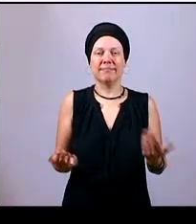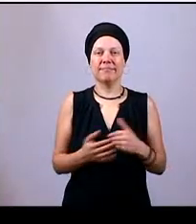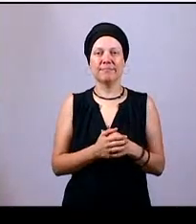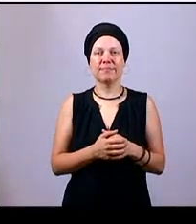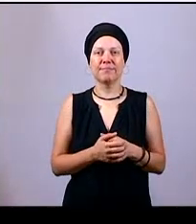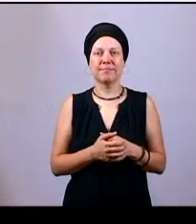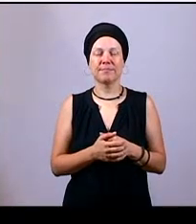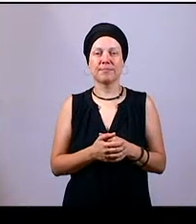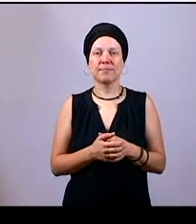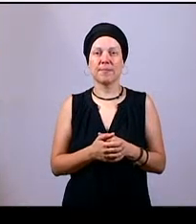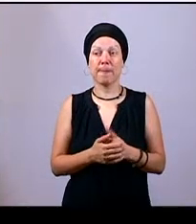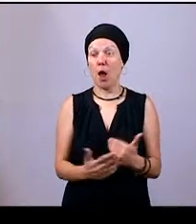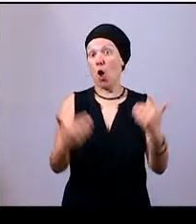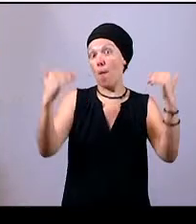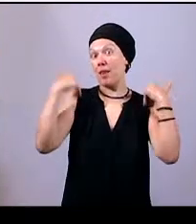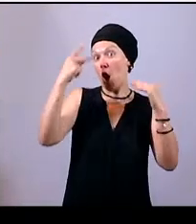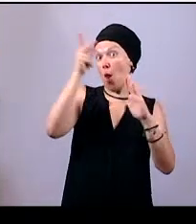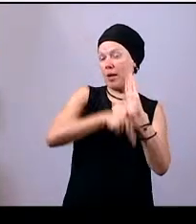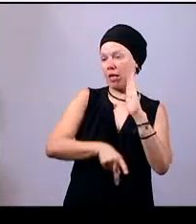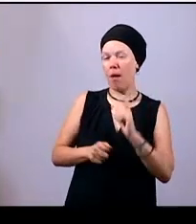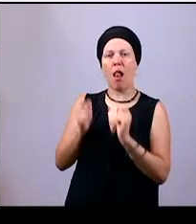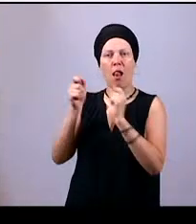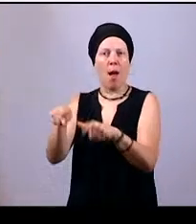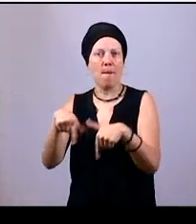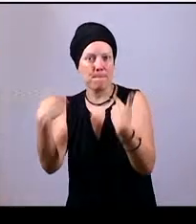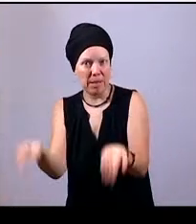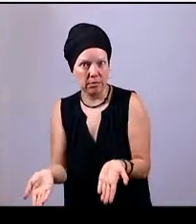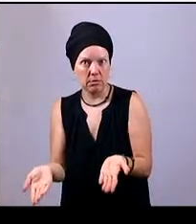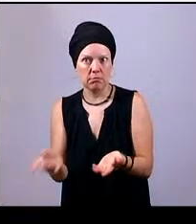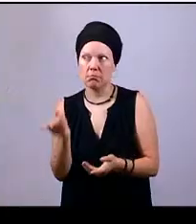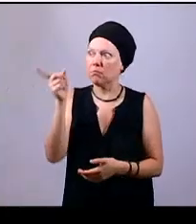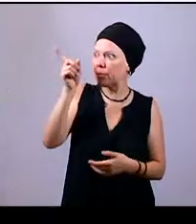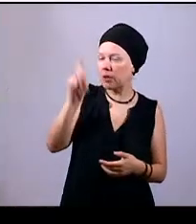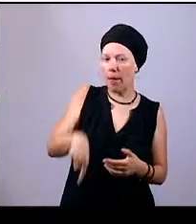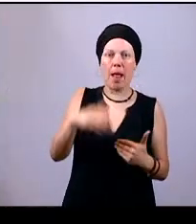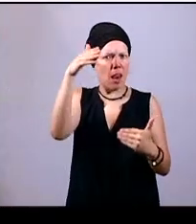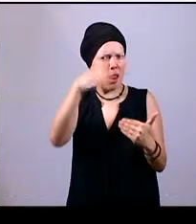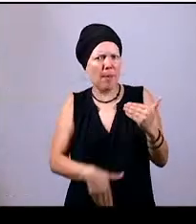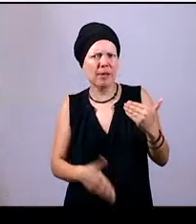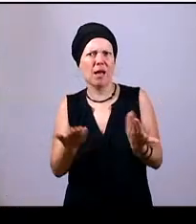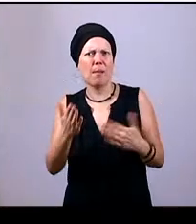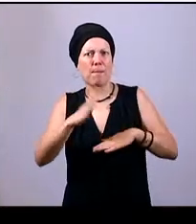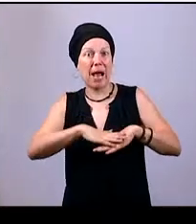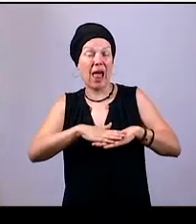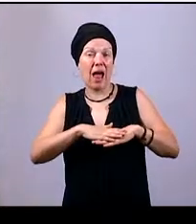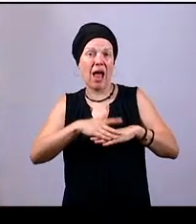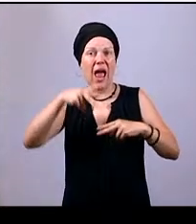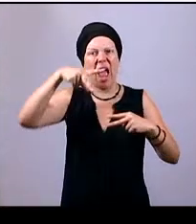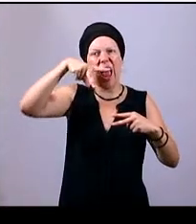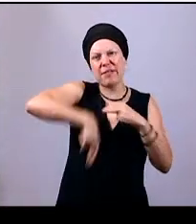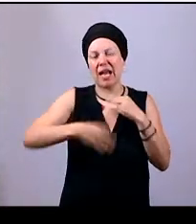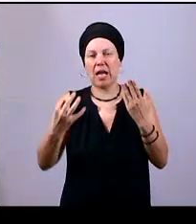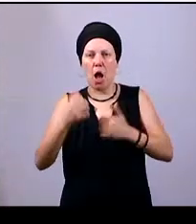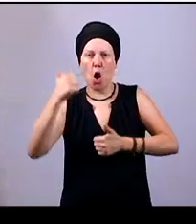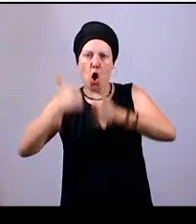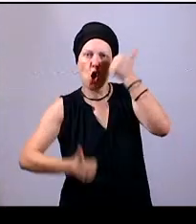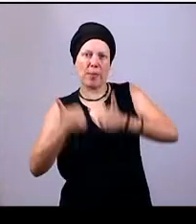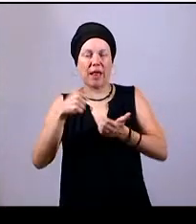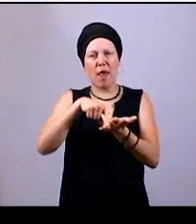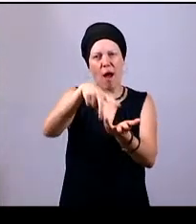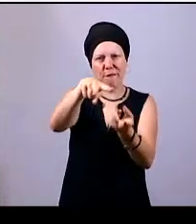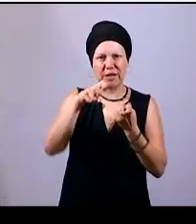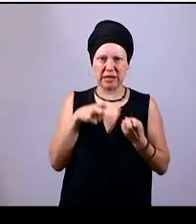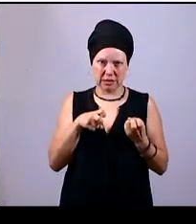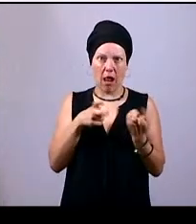de competencias normativas, pero que al mismo tiempo habrá limitaciones para evitar esa competencia fiscal a